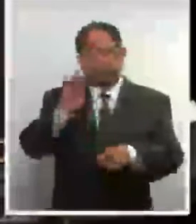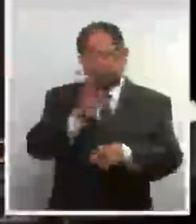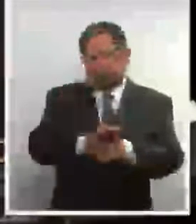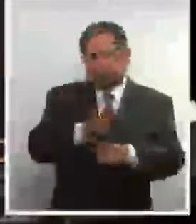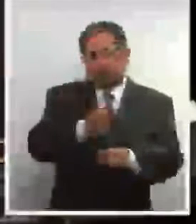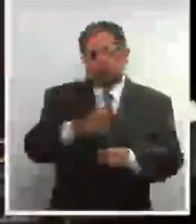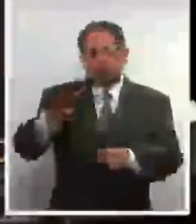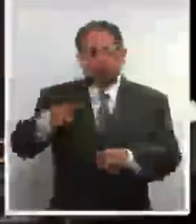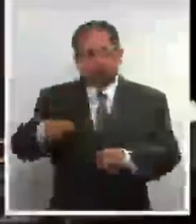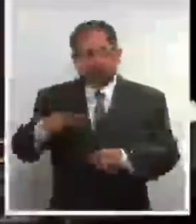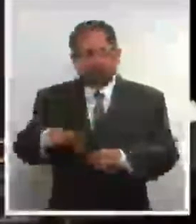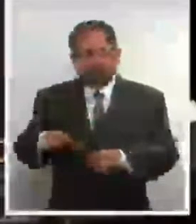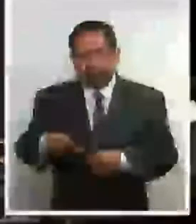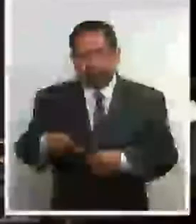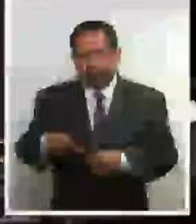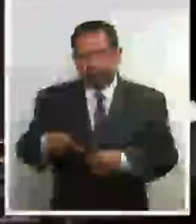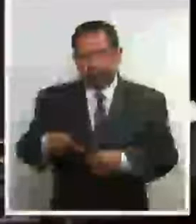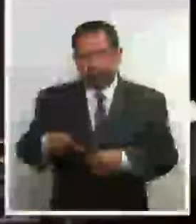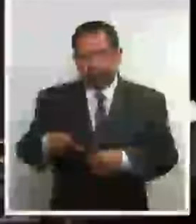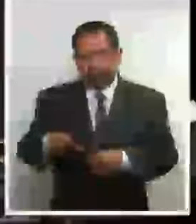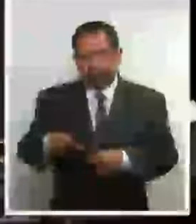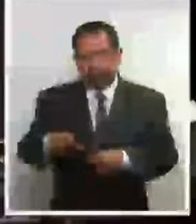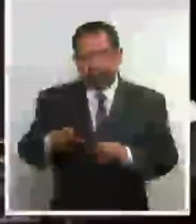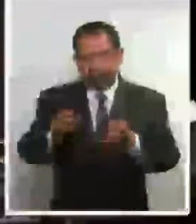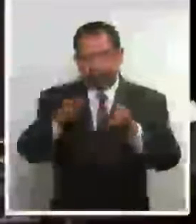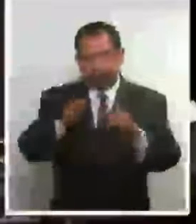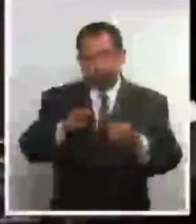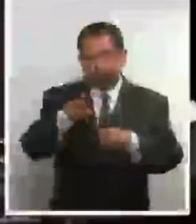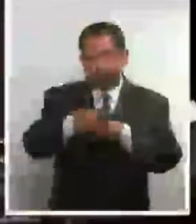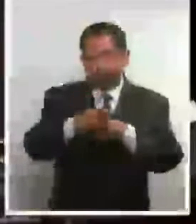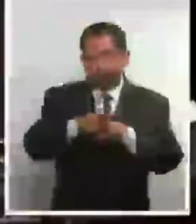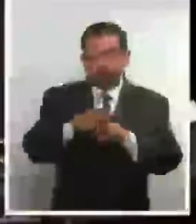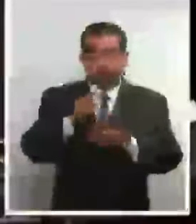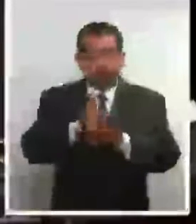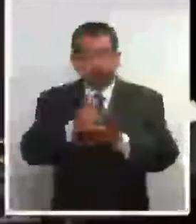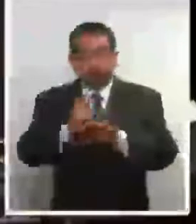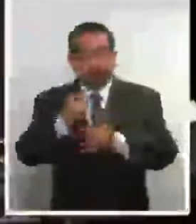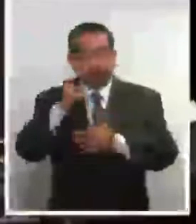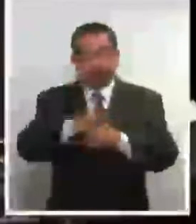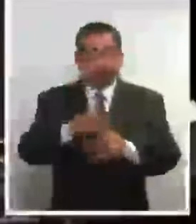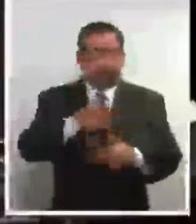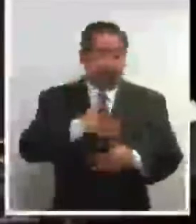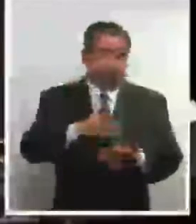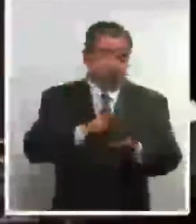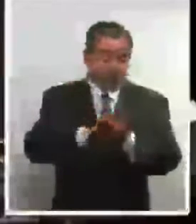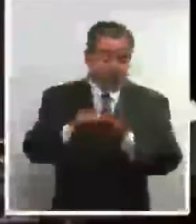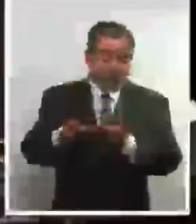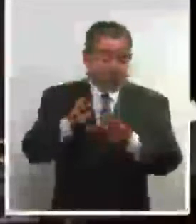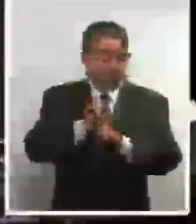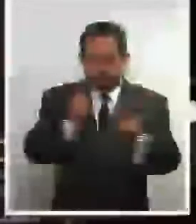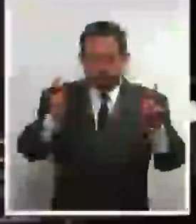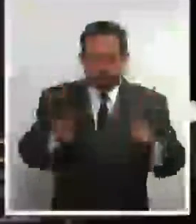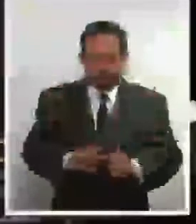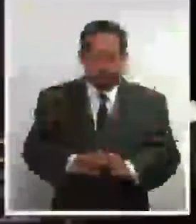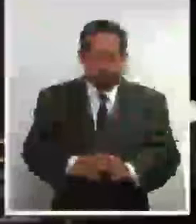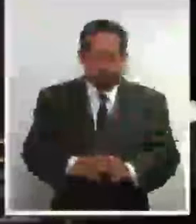las personas frente a riesgos y amenazas que atenten contra sus derechos y